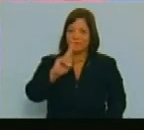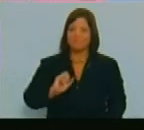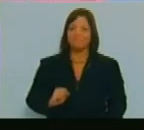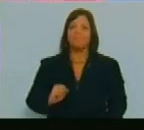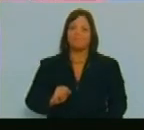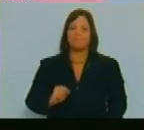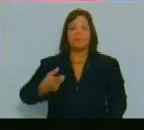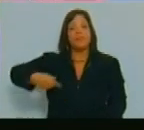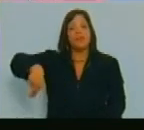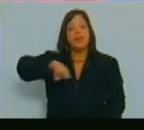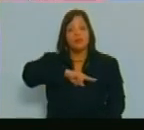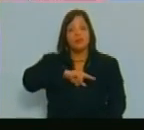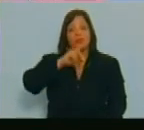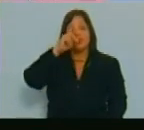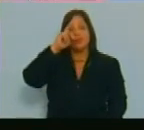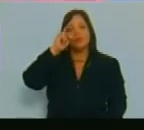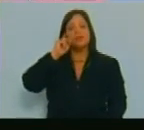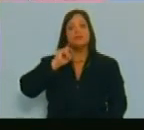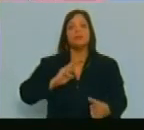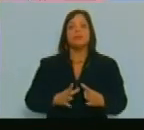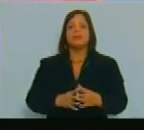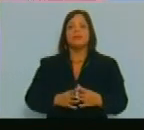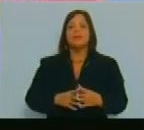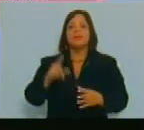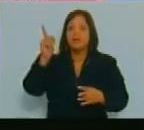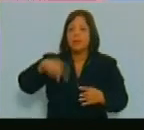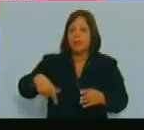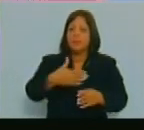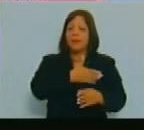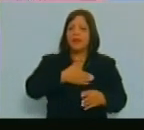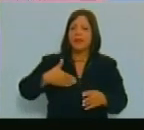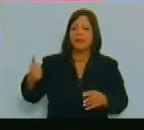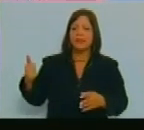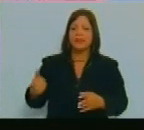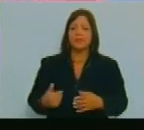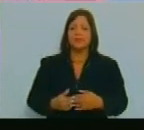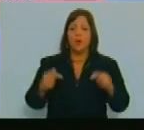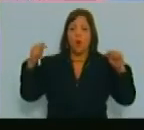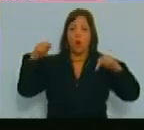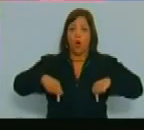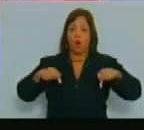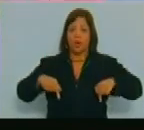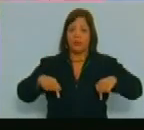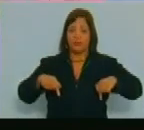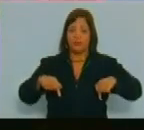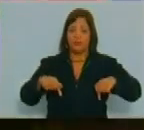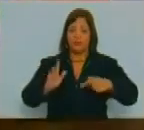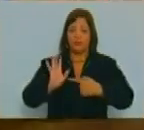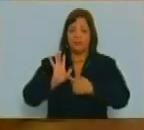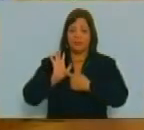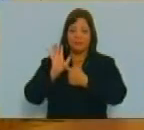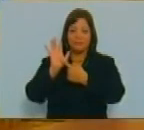nosotros hemos querido en el día de hoy